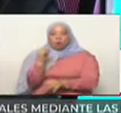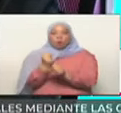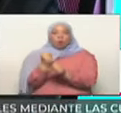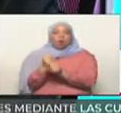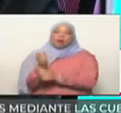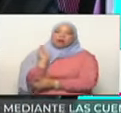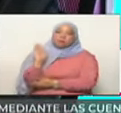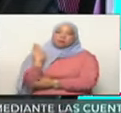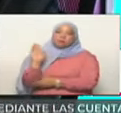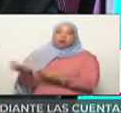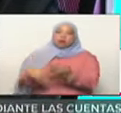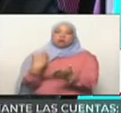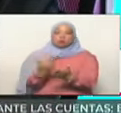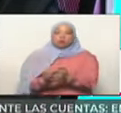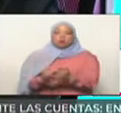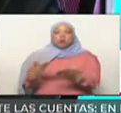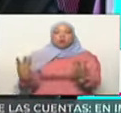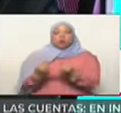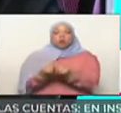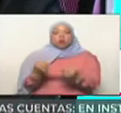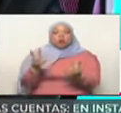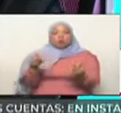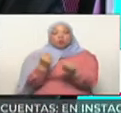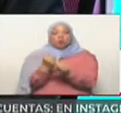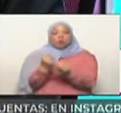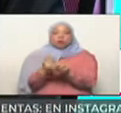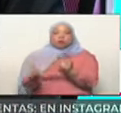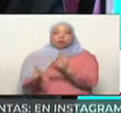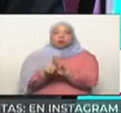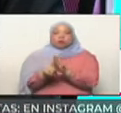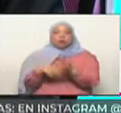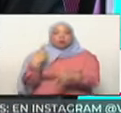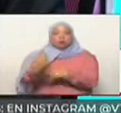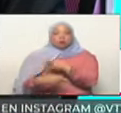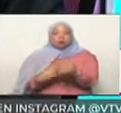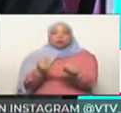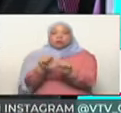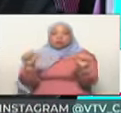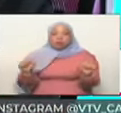Asamblea Nacional apruebe un conjunto de nuevas leyes para modernizar